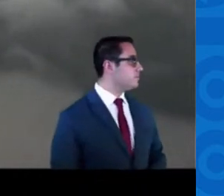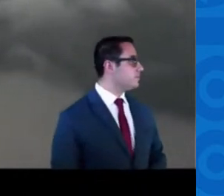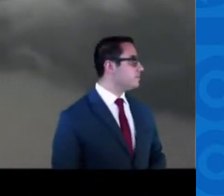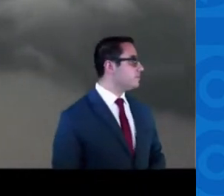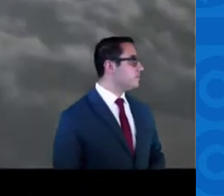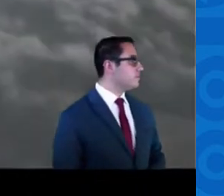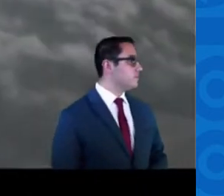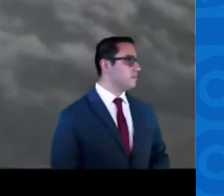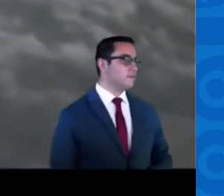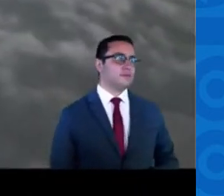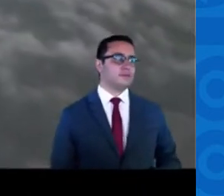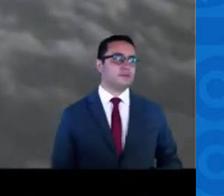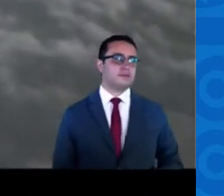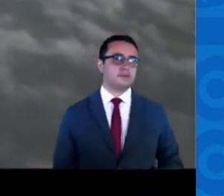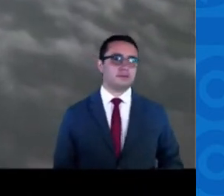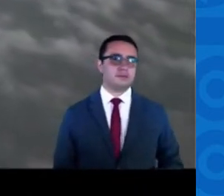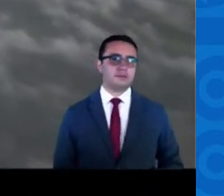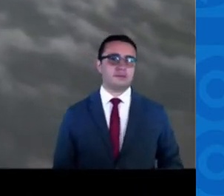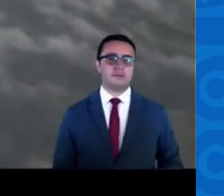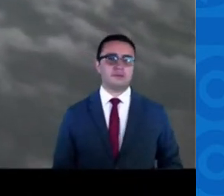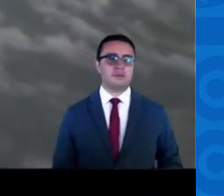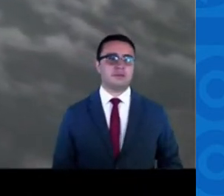this cause.